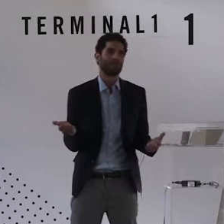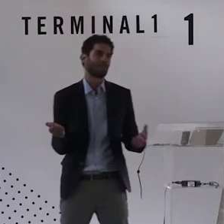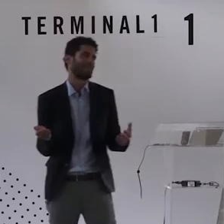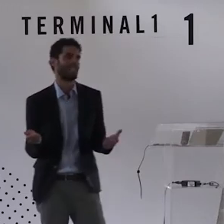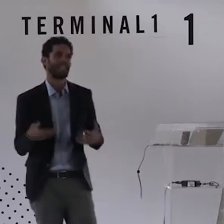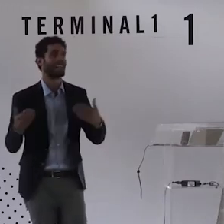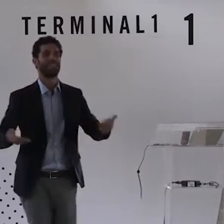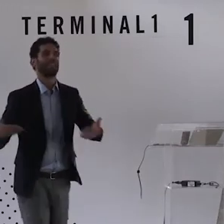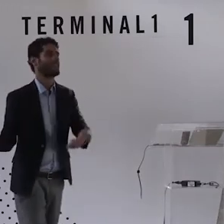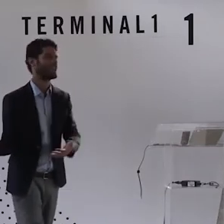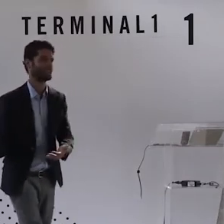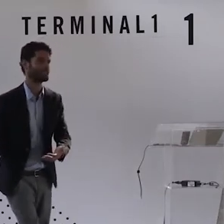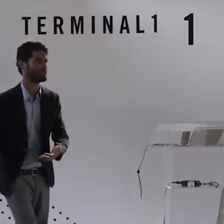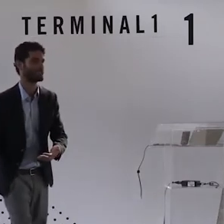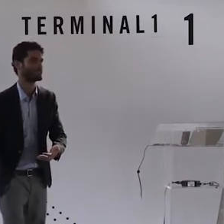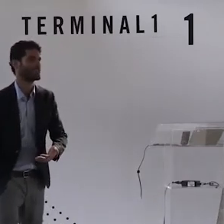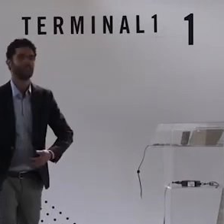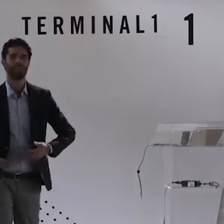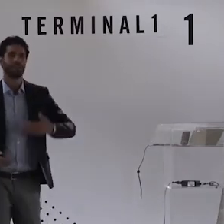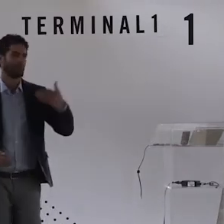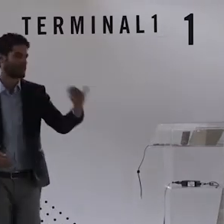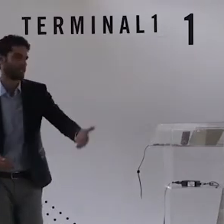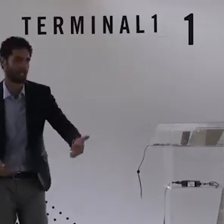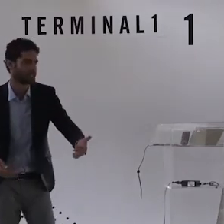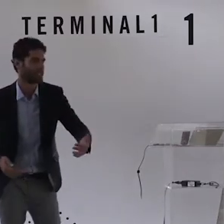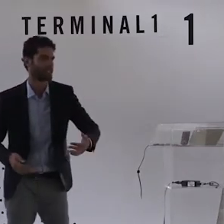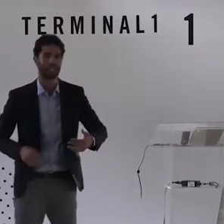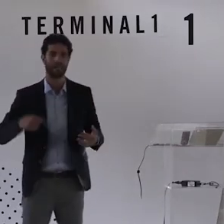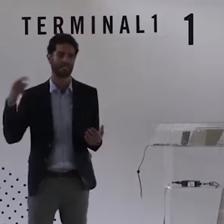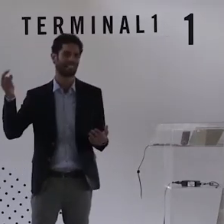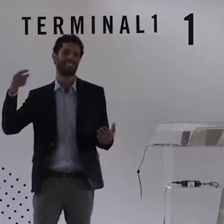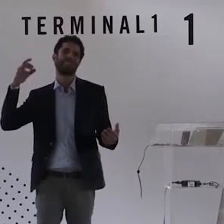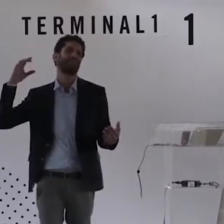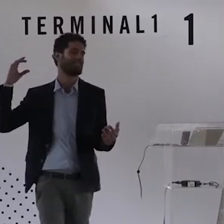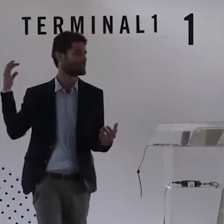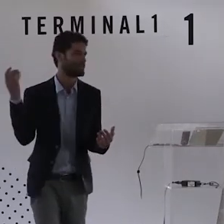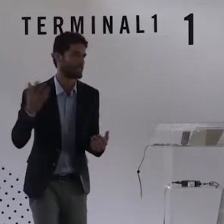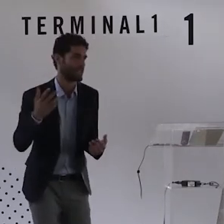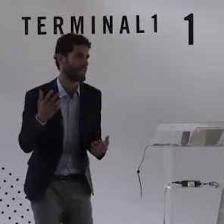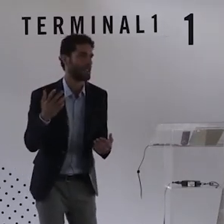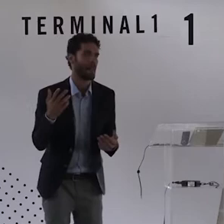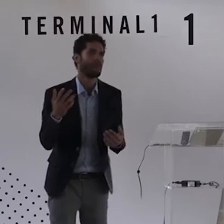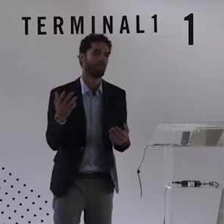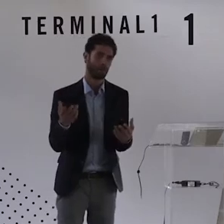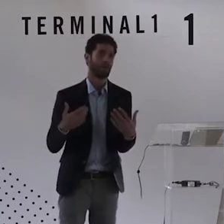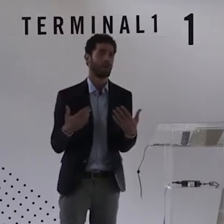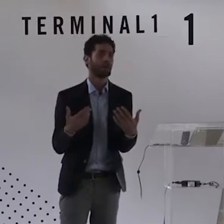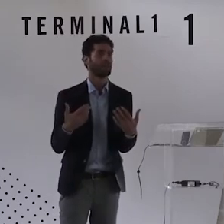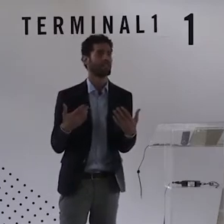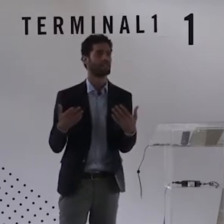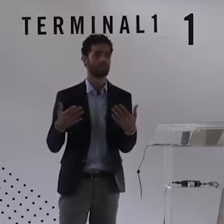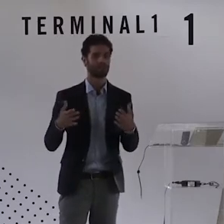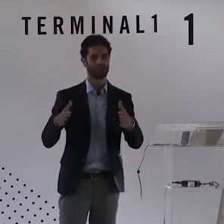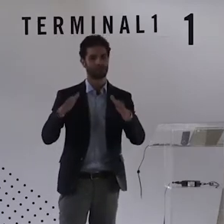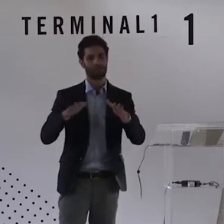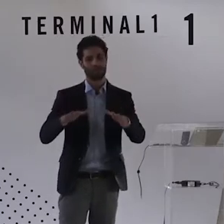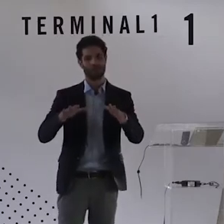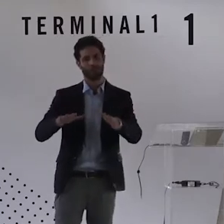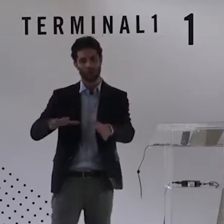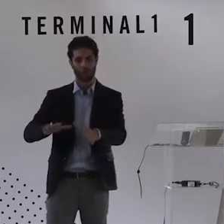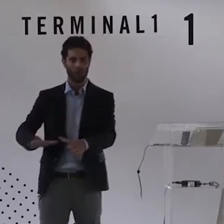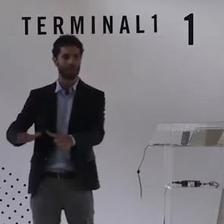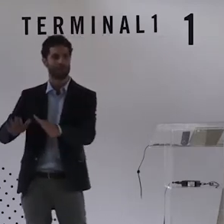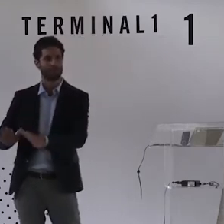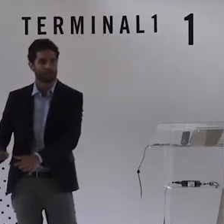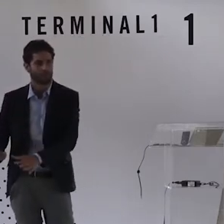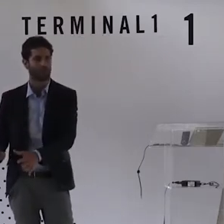vez, porque no es lo que dejan de llegar los miedos, siempre regresan y tal vez regresa exactamente la misma idea, pero yo me he dado cuenta que siempre estamos puliendo